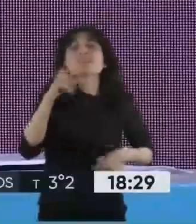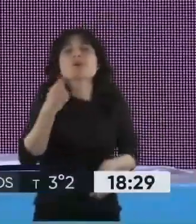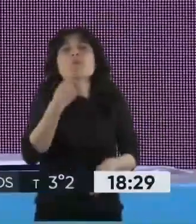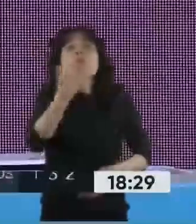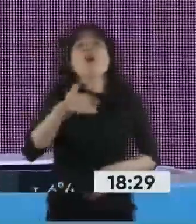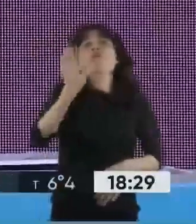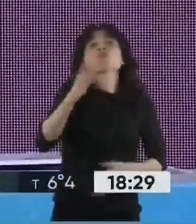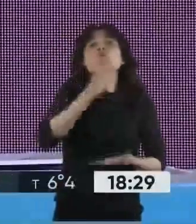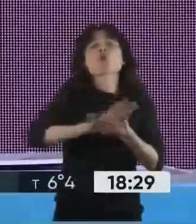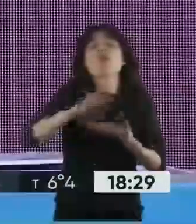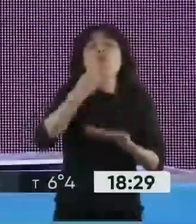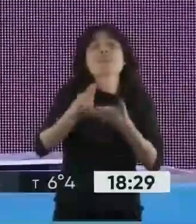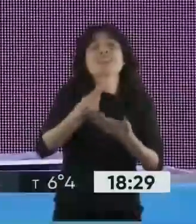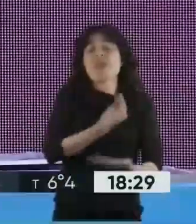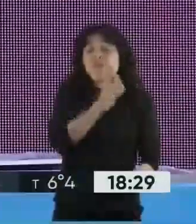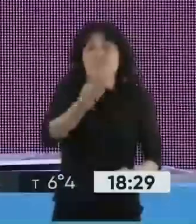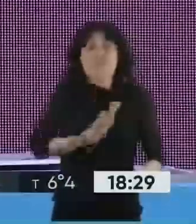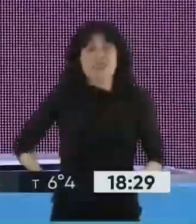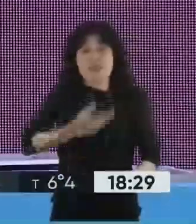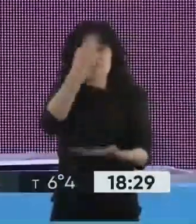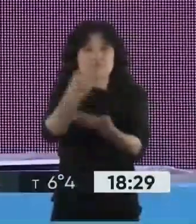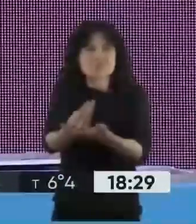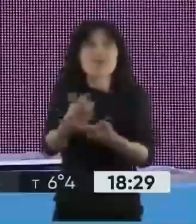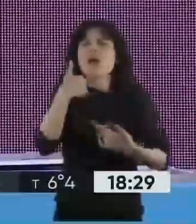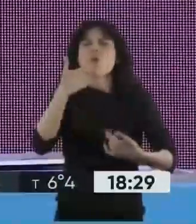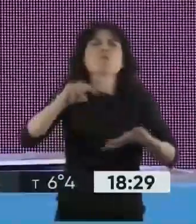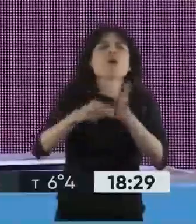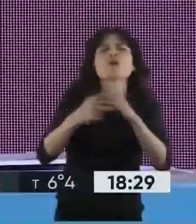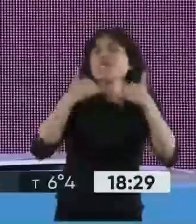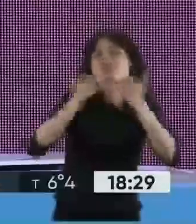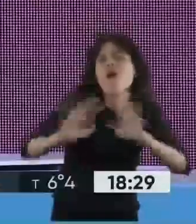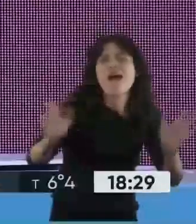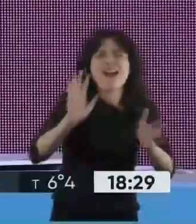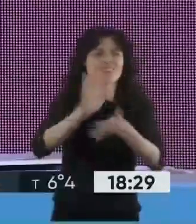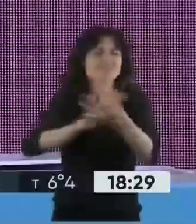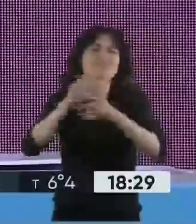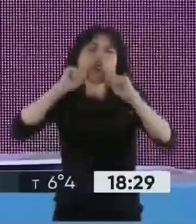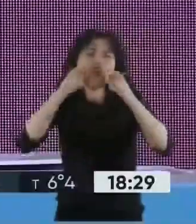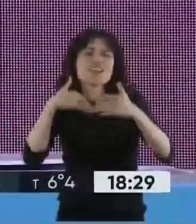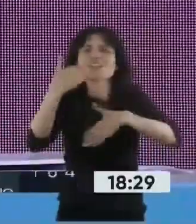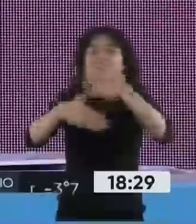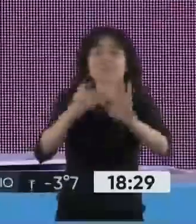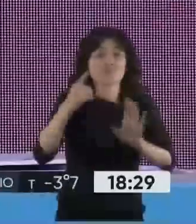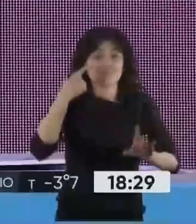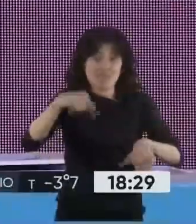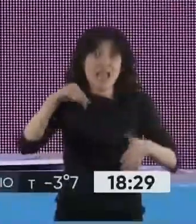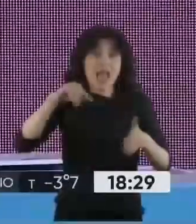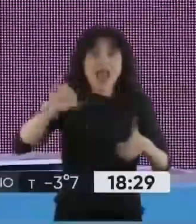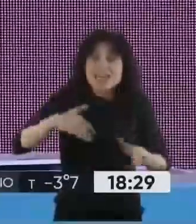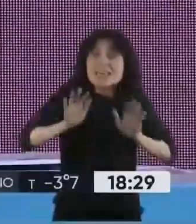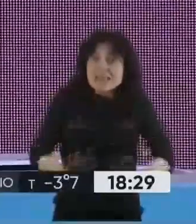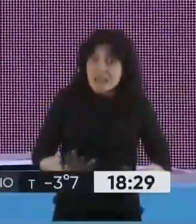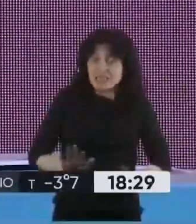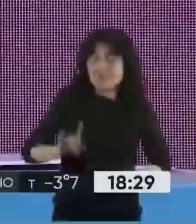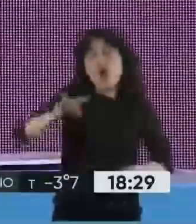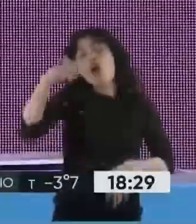ni conflictos, yo le recomiendo que se postule para la presidencia de Suiza. Pero acá en la